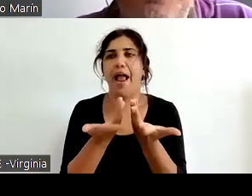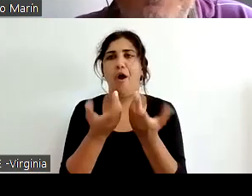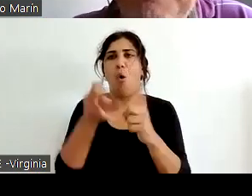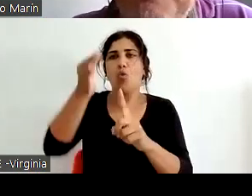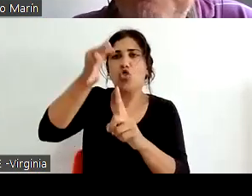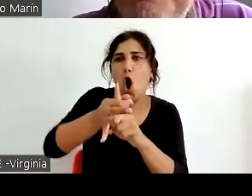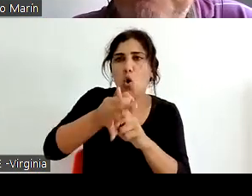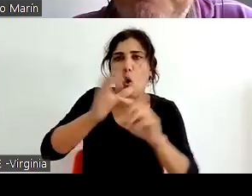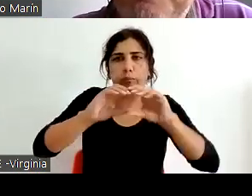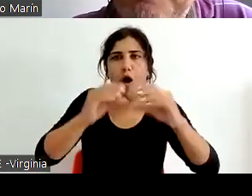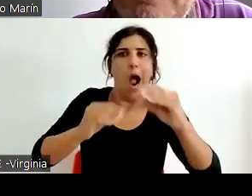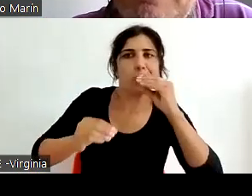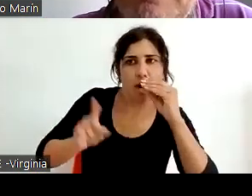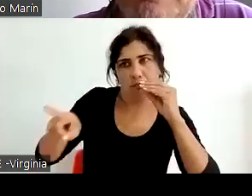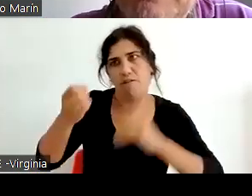un donut.